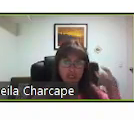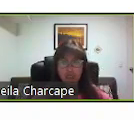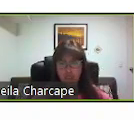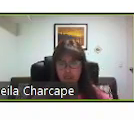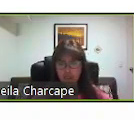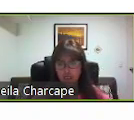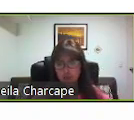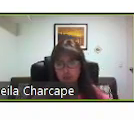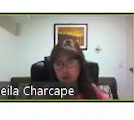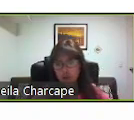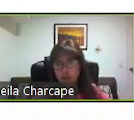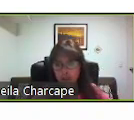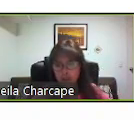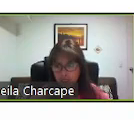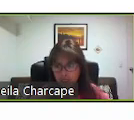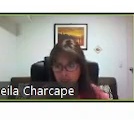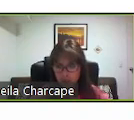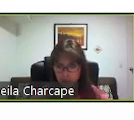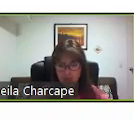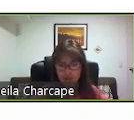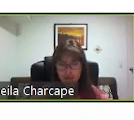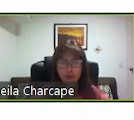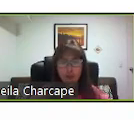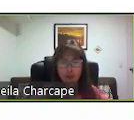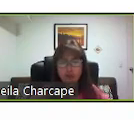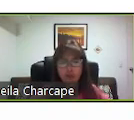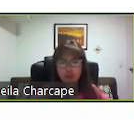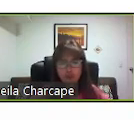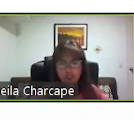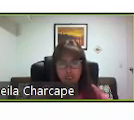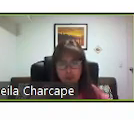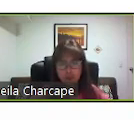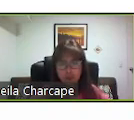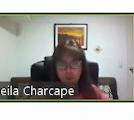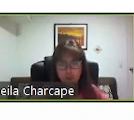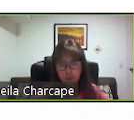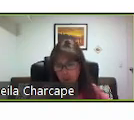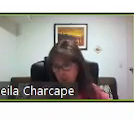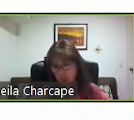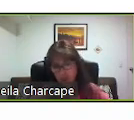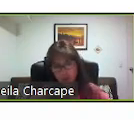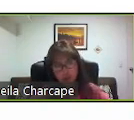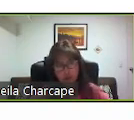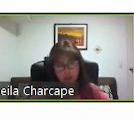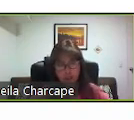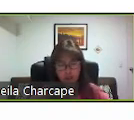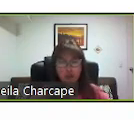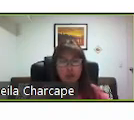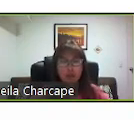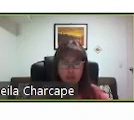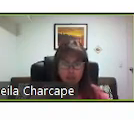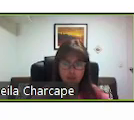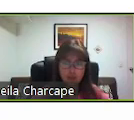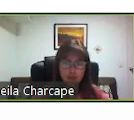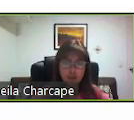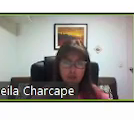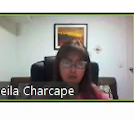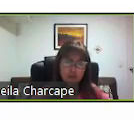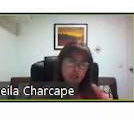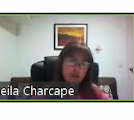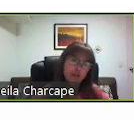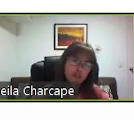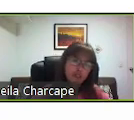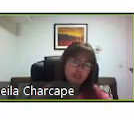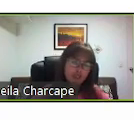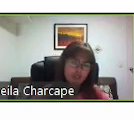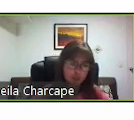padres quieran maltratarlos, pero no pueden darles más, ¿no? Sus posibilidades no se los permite, eso no es maltrato. Maltrato siempre y cuando